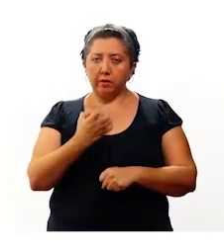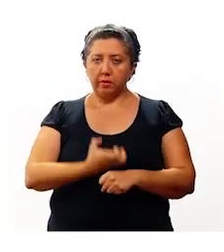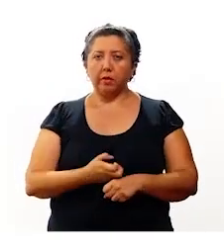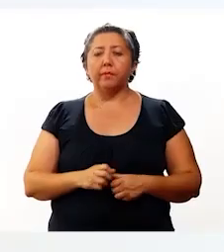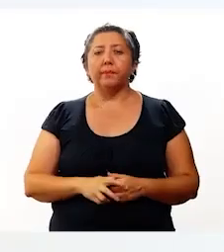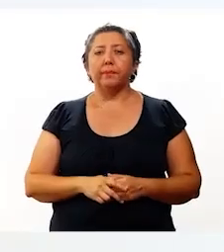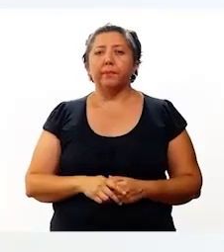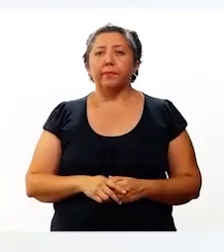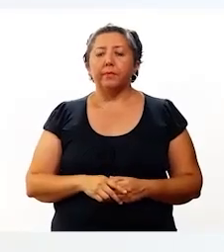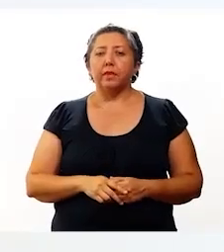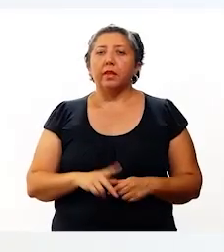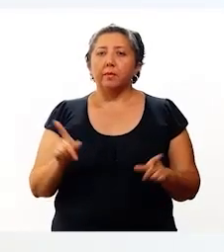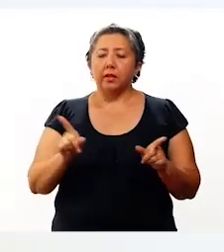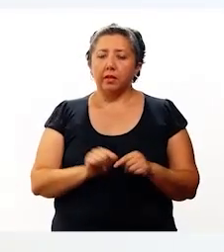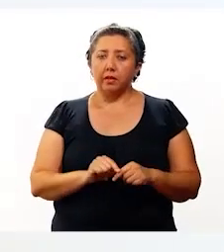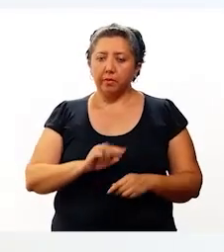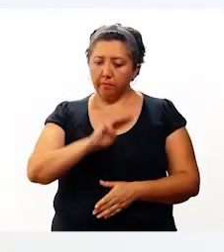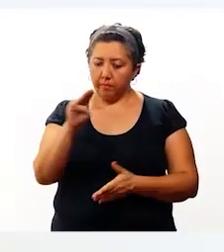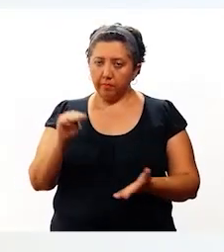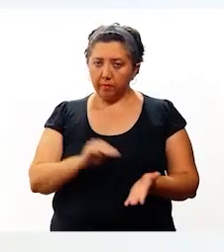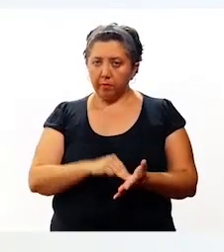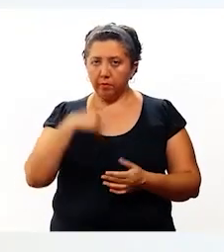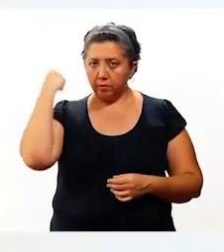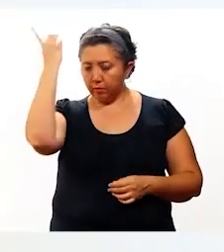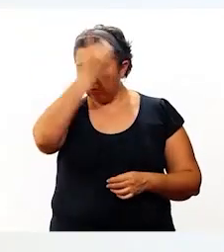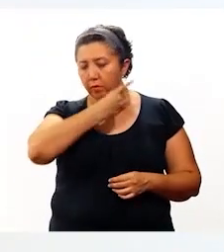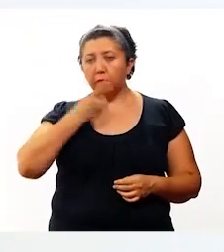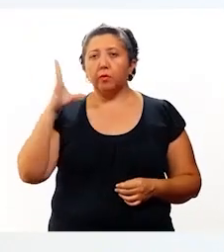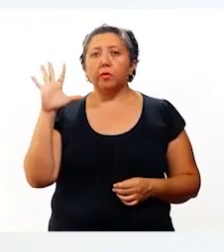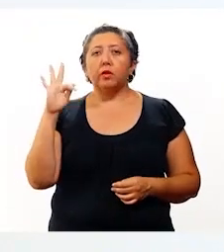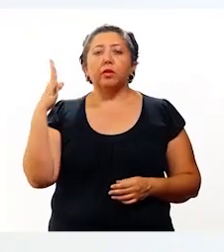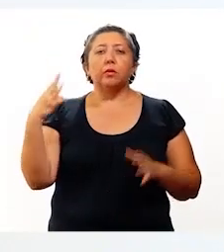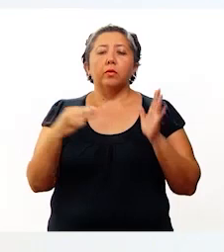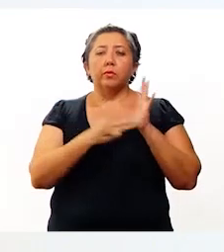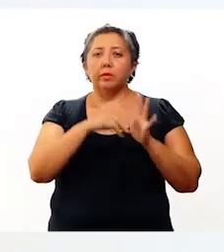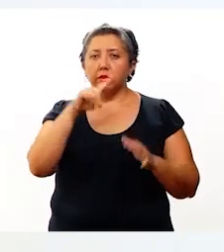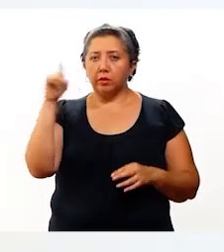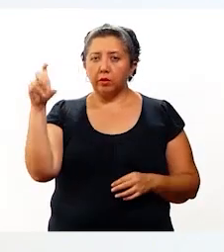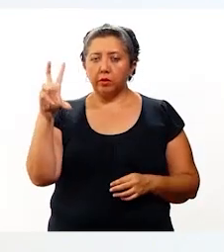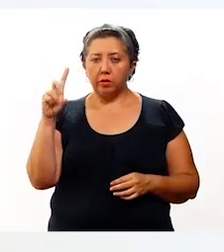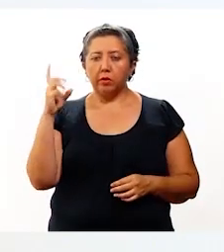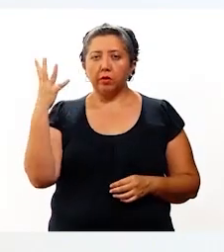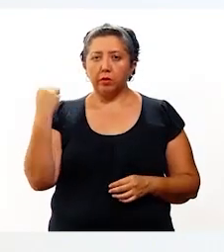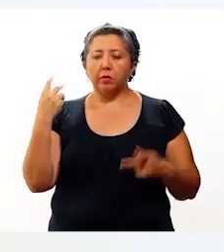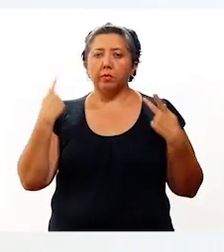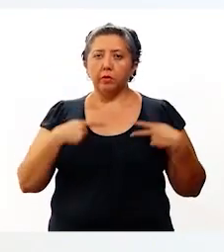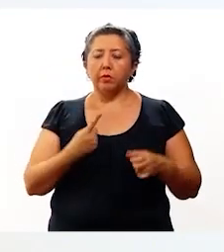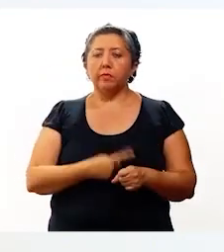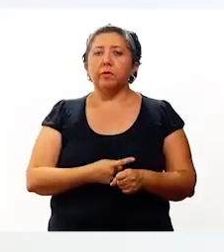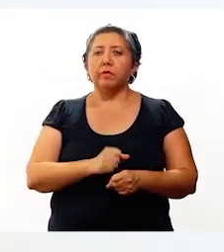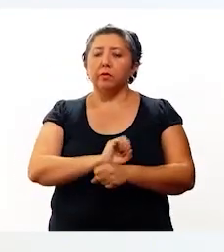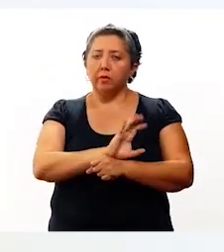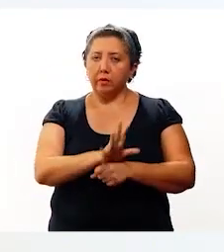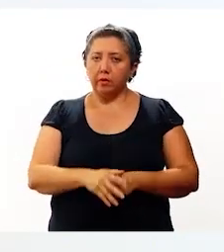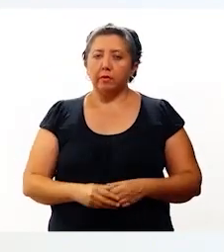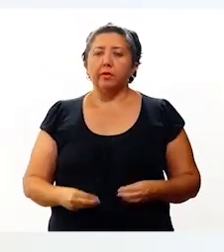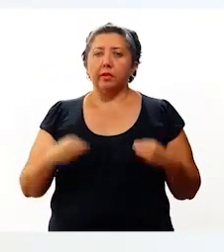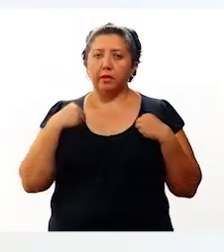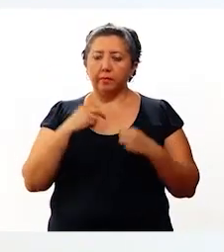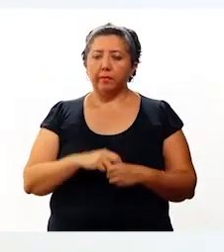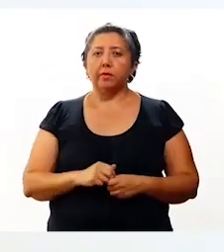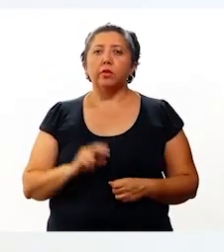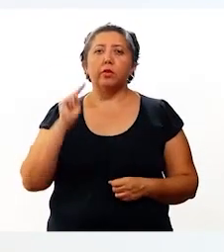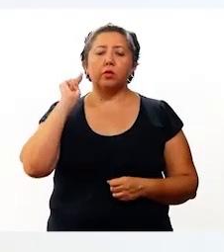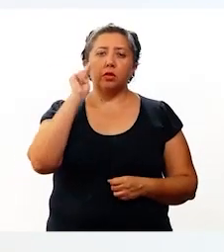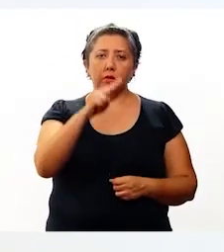estado. Específicamente en Mérida se han diagnosticado 44.139 personas contagiadas de coronavirus, que viven